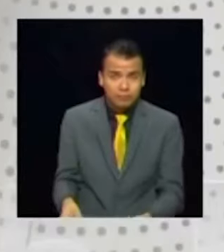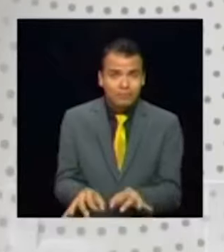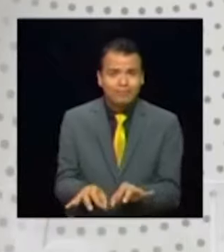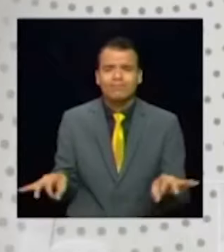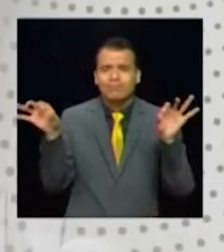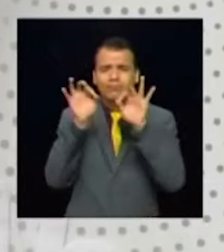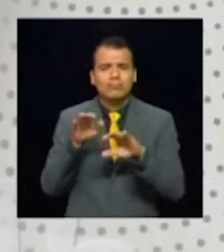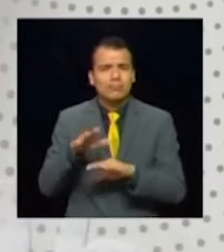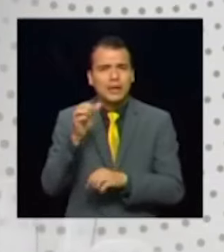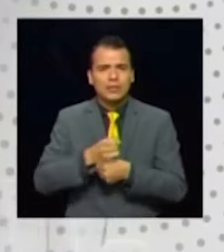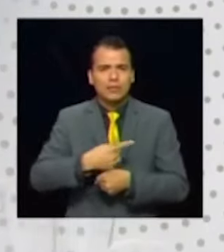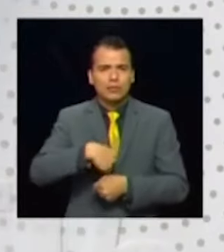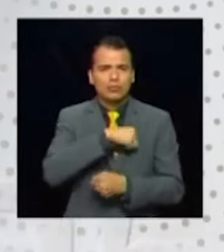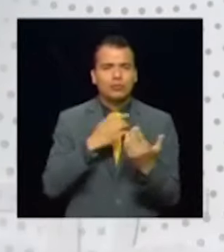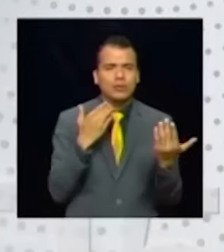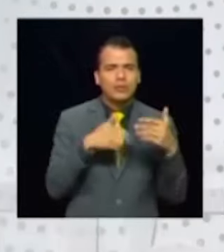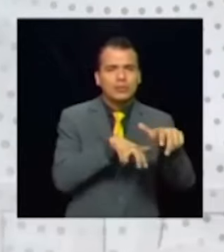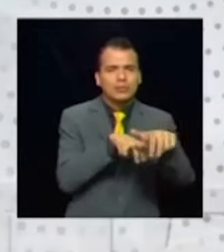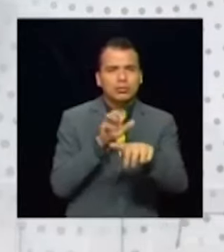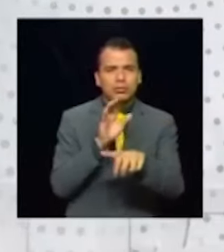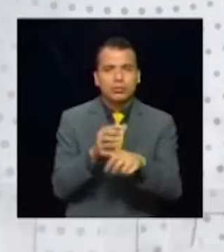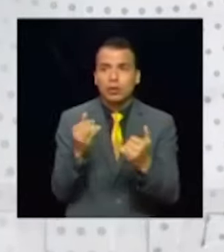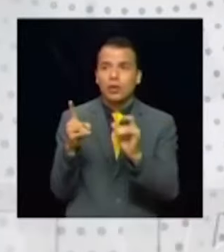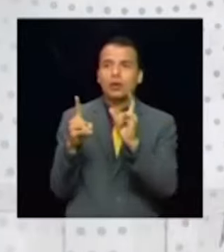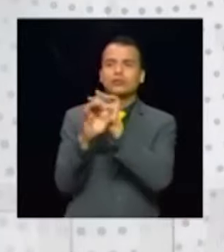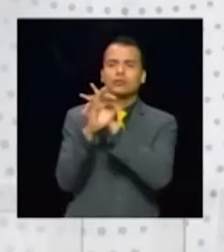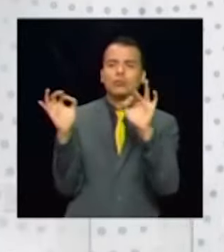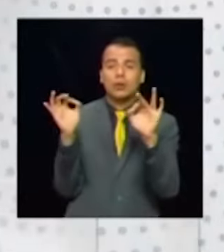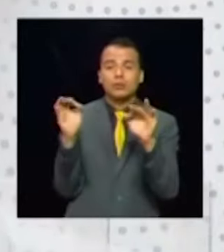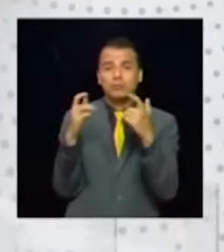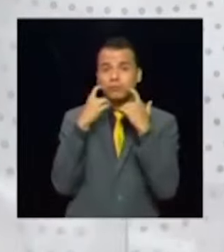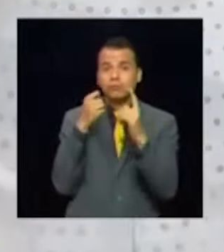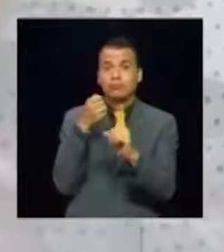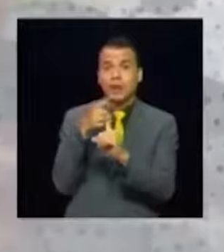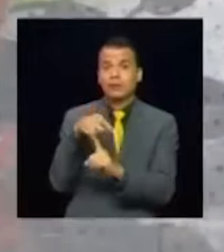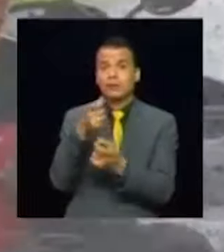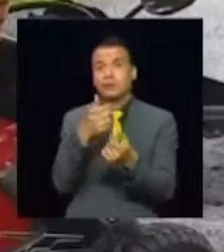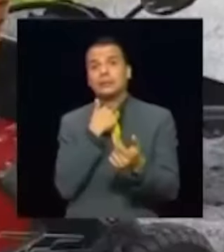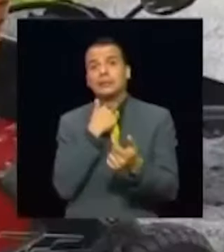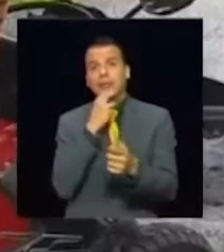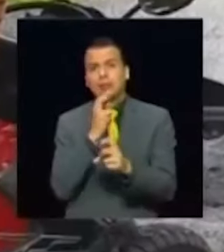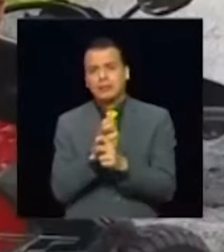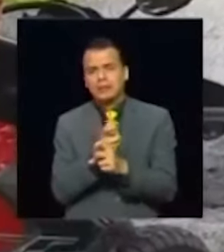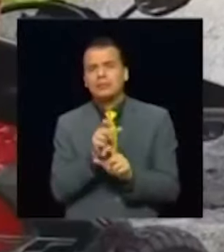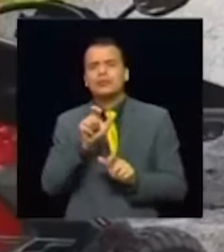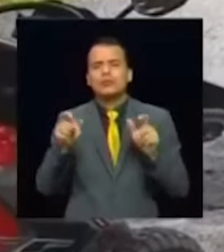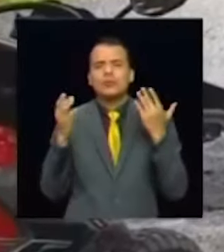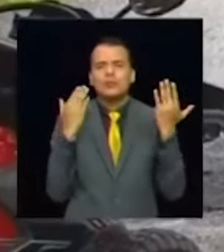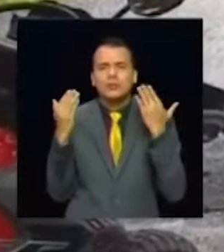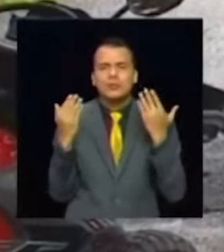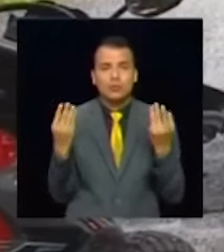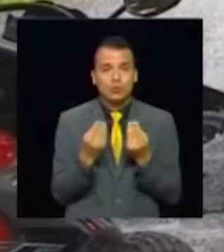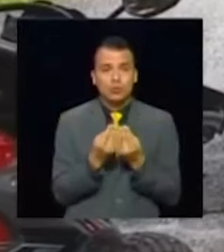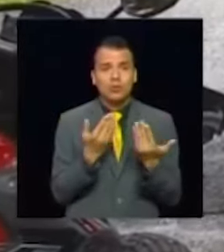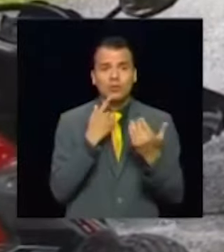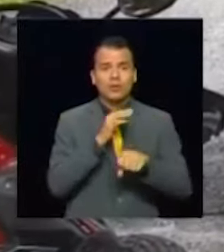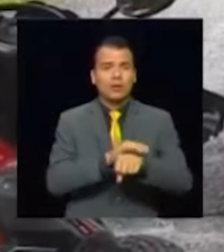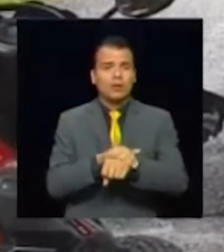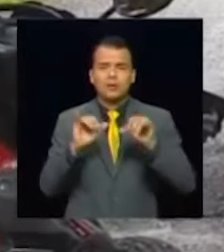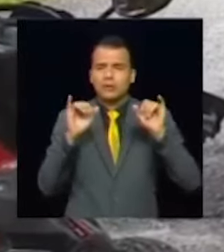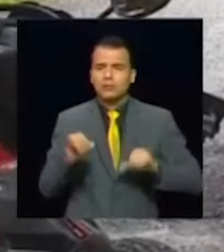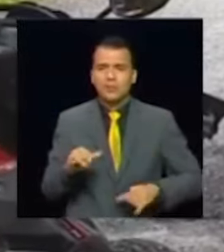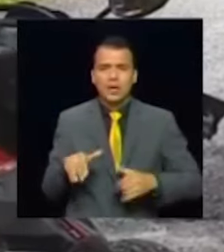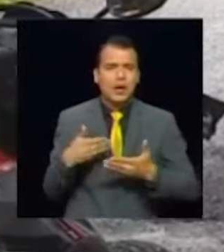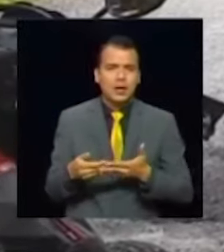sector agrícola y su suspensión ha tenido un impacto severo en la economía local. Los manifestantes han anunciado que mantendrán el